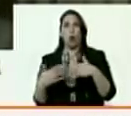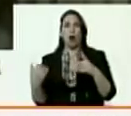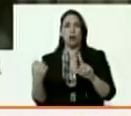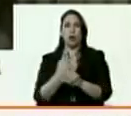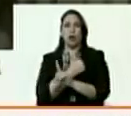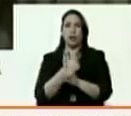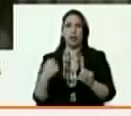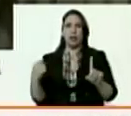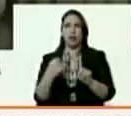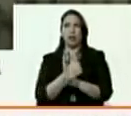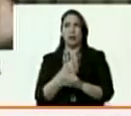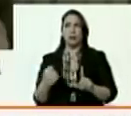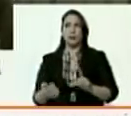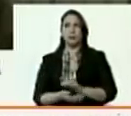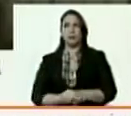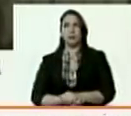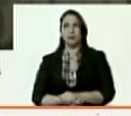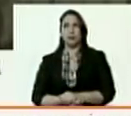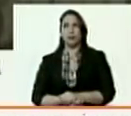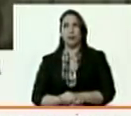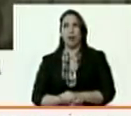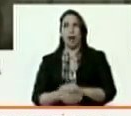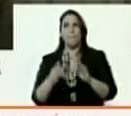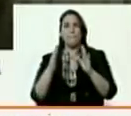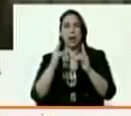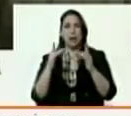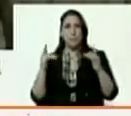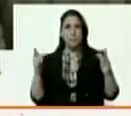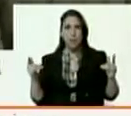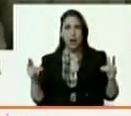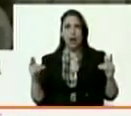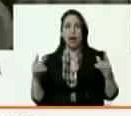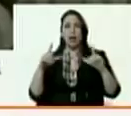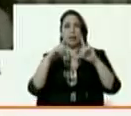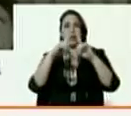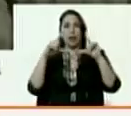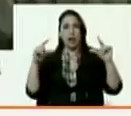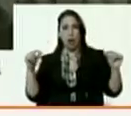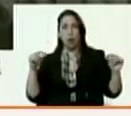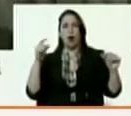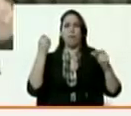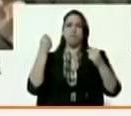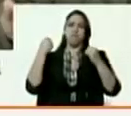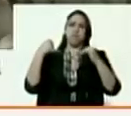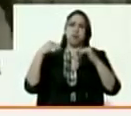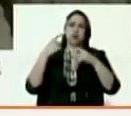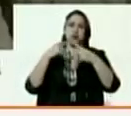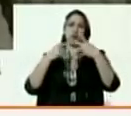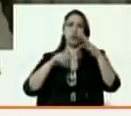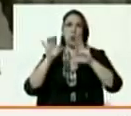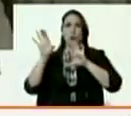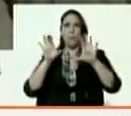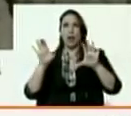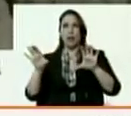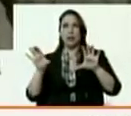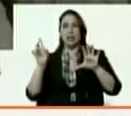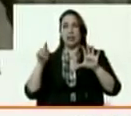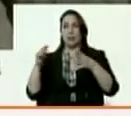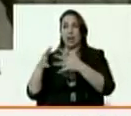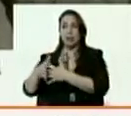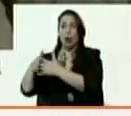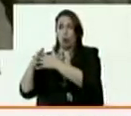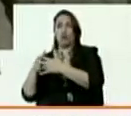a Granada, a Panamá, a Nicaragua y tantos otros casos. La lista es